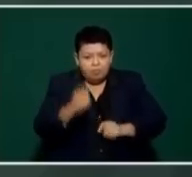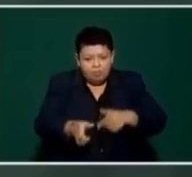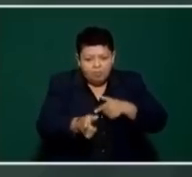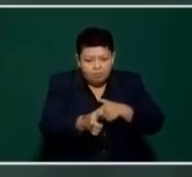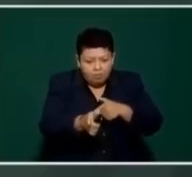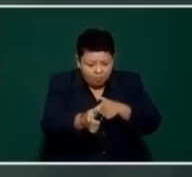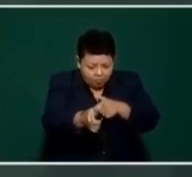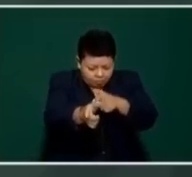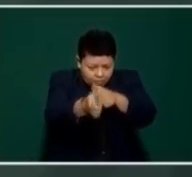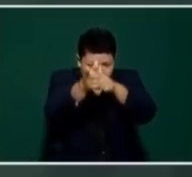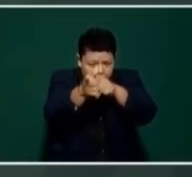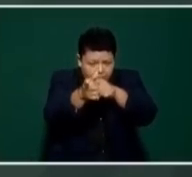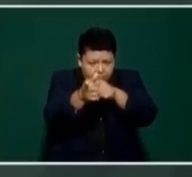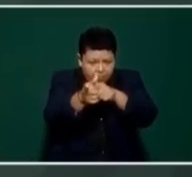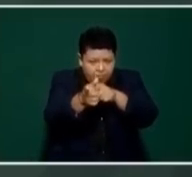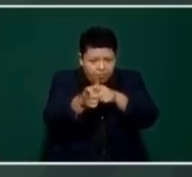ser